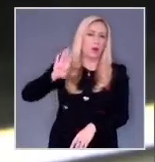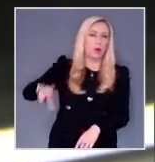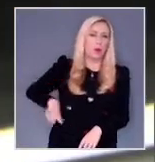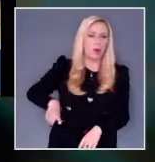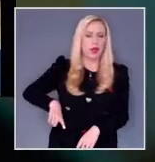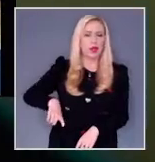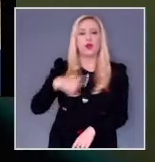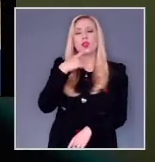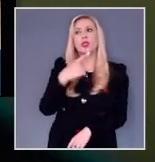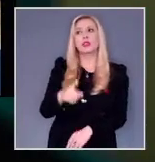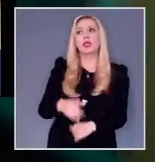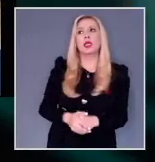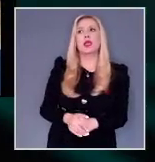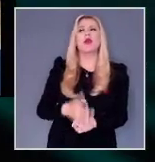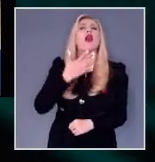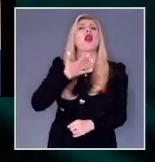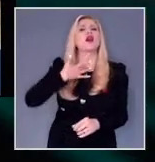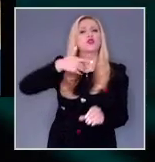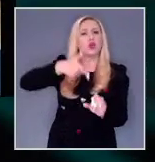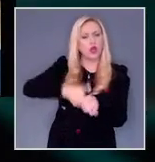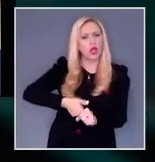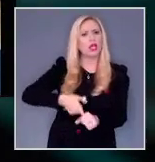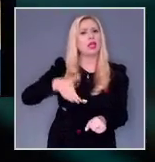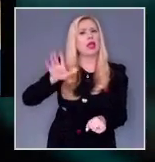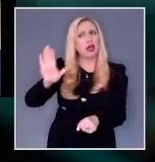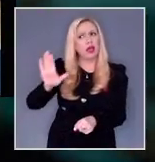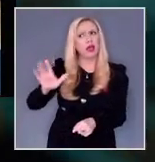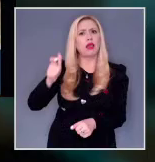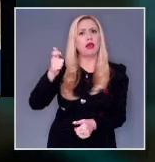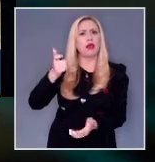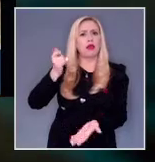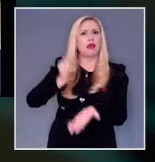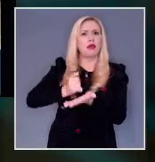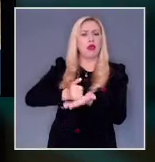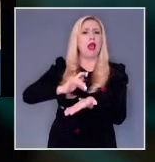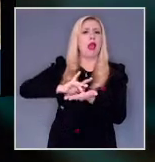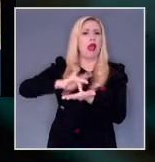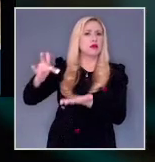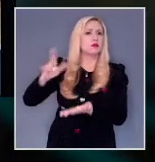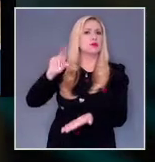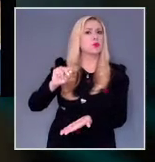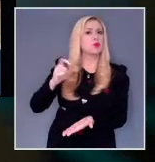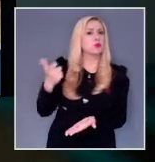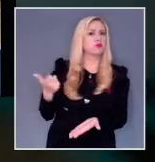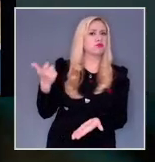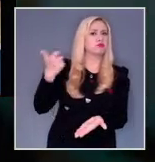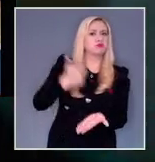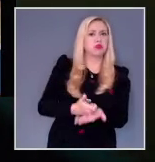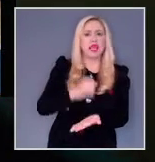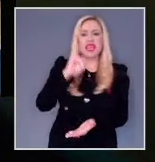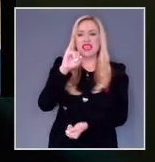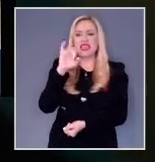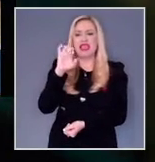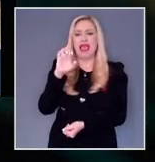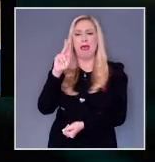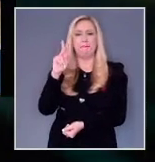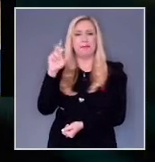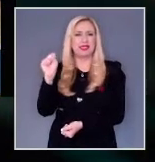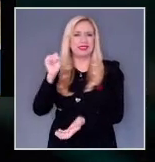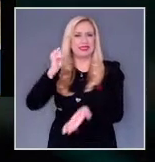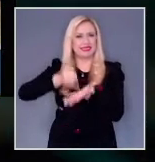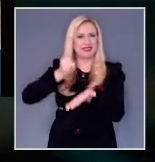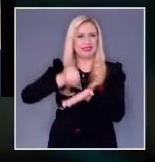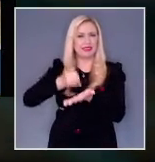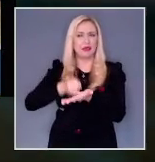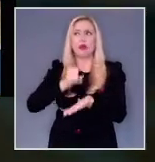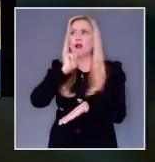gasolina yo creo que si no hubiera sido por este subsidio y un tope al peso de la gasolina entonces estaría